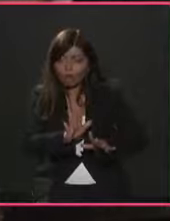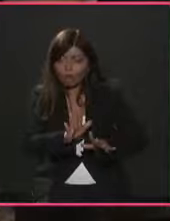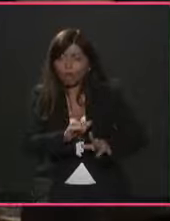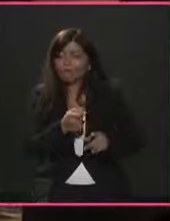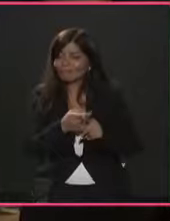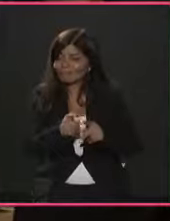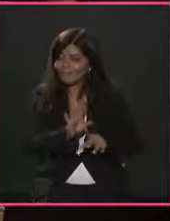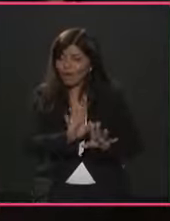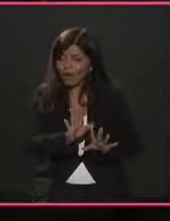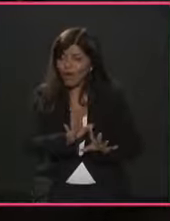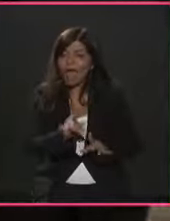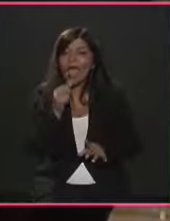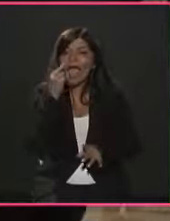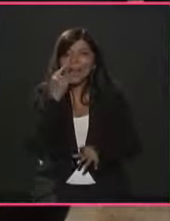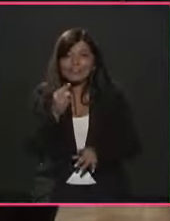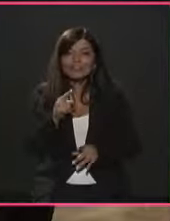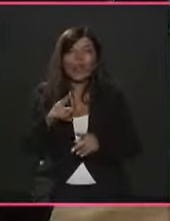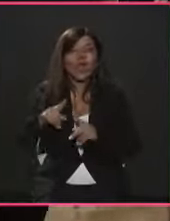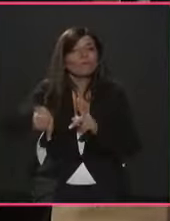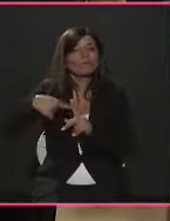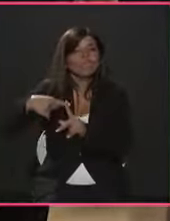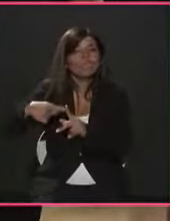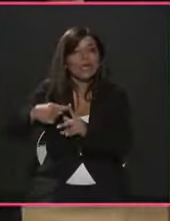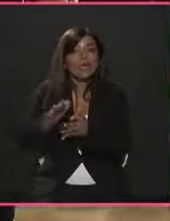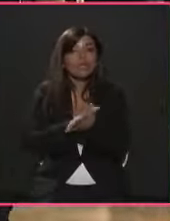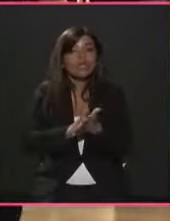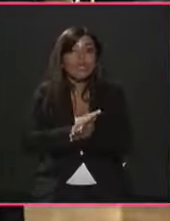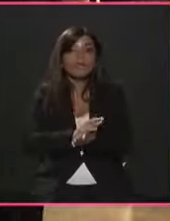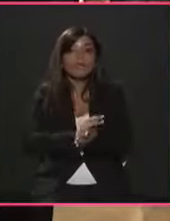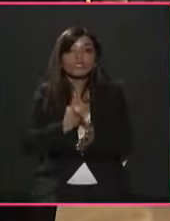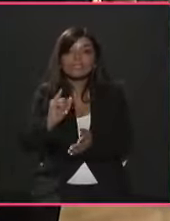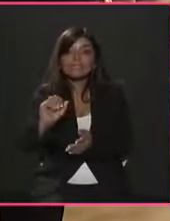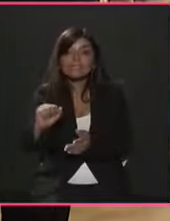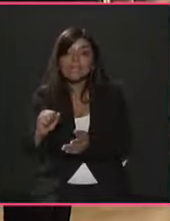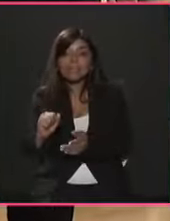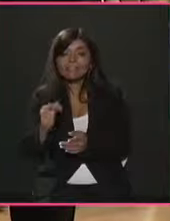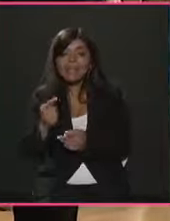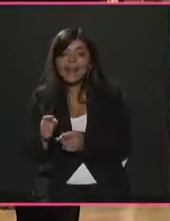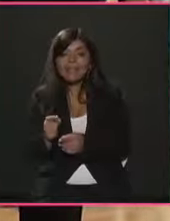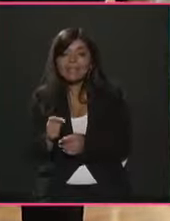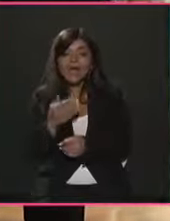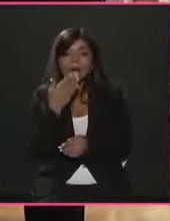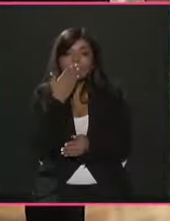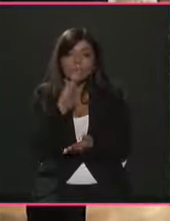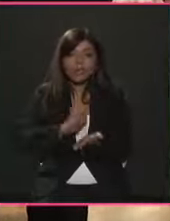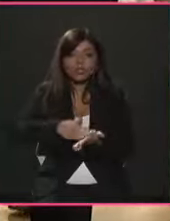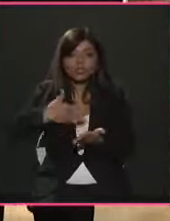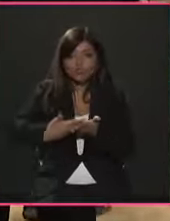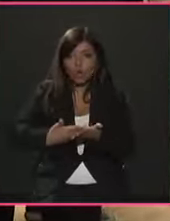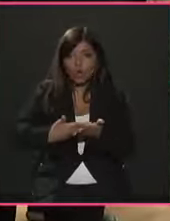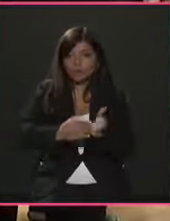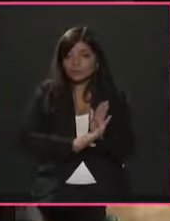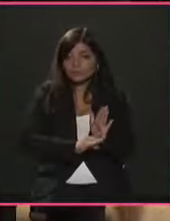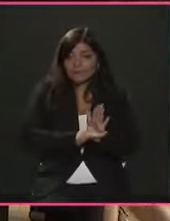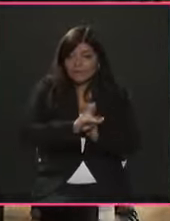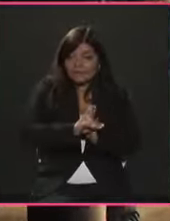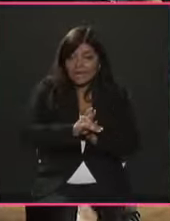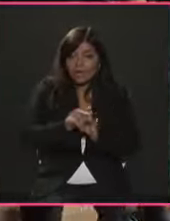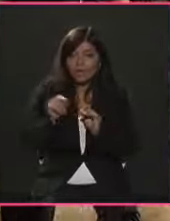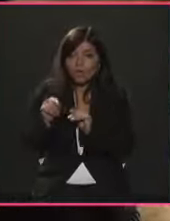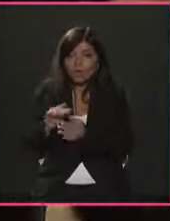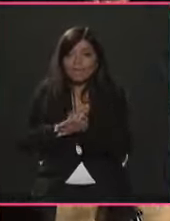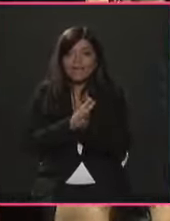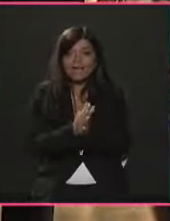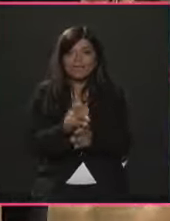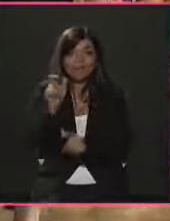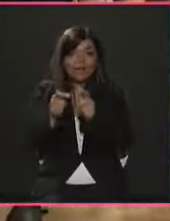mirada catastrofista de eh Por ejemplo la Inteligencia artificial y aplicarla a mejorar a tener un desarrollo mayor para